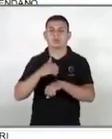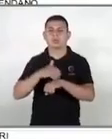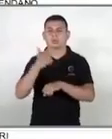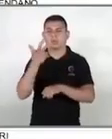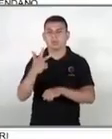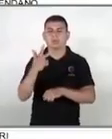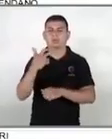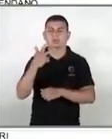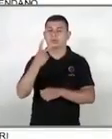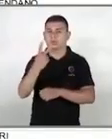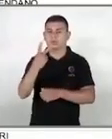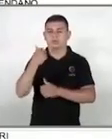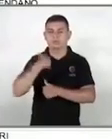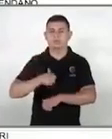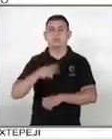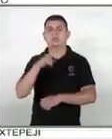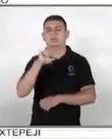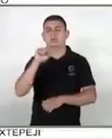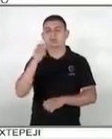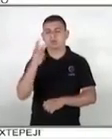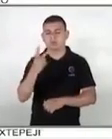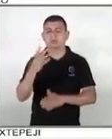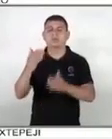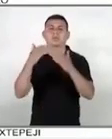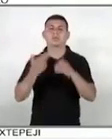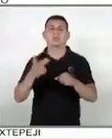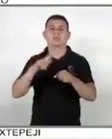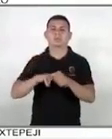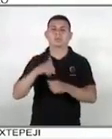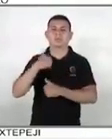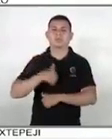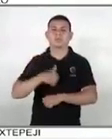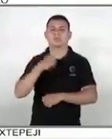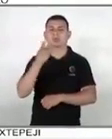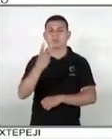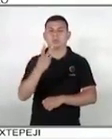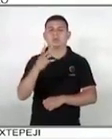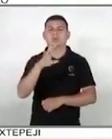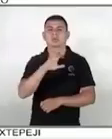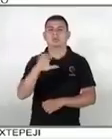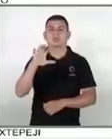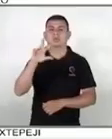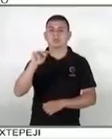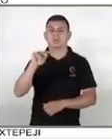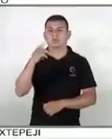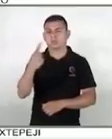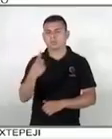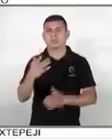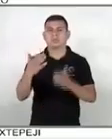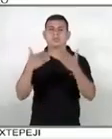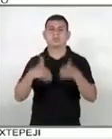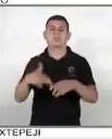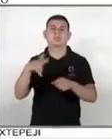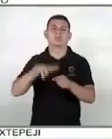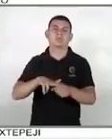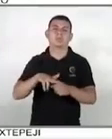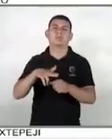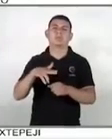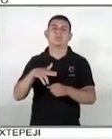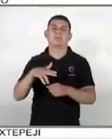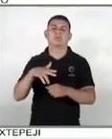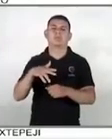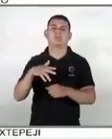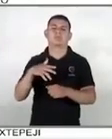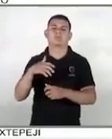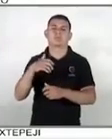2, 262, en la jurisdicción sanitaria número 3, 581, en la jurisdicción